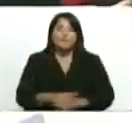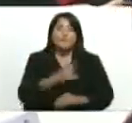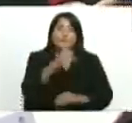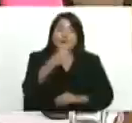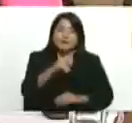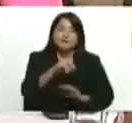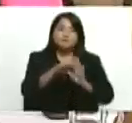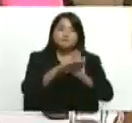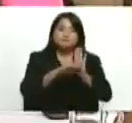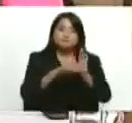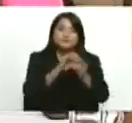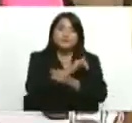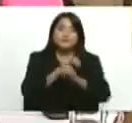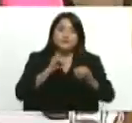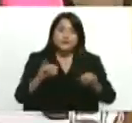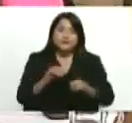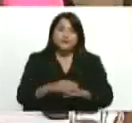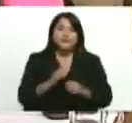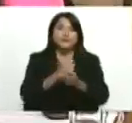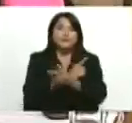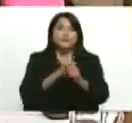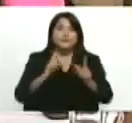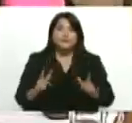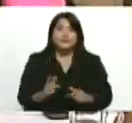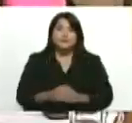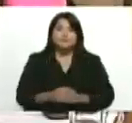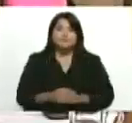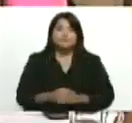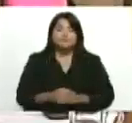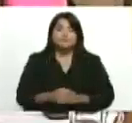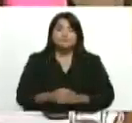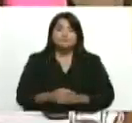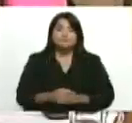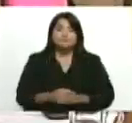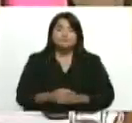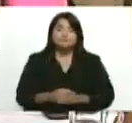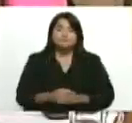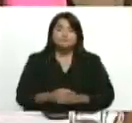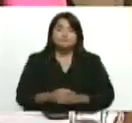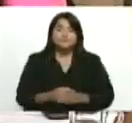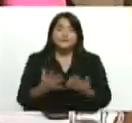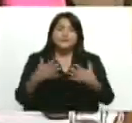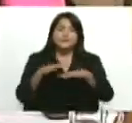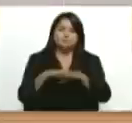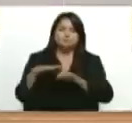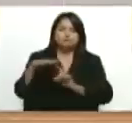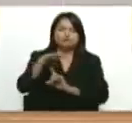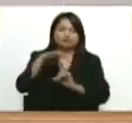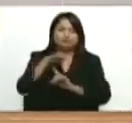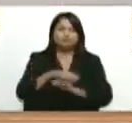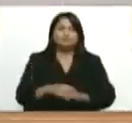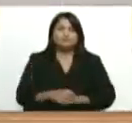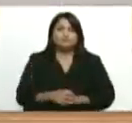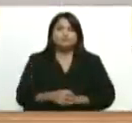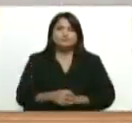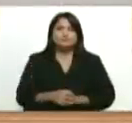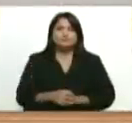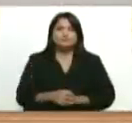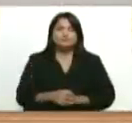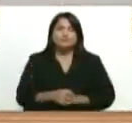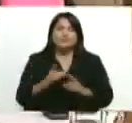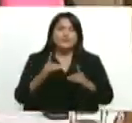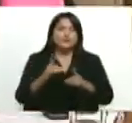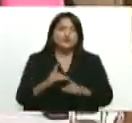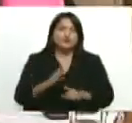de independencia, libertad, soberanía, inmunidad, integridad territorial y